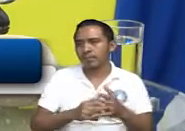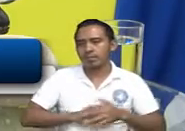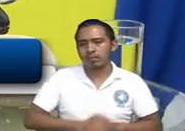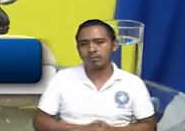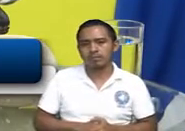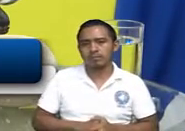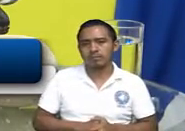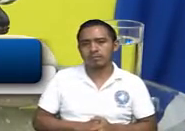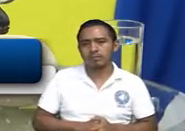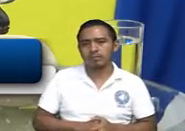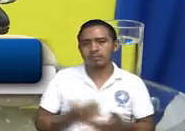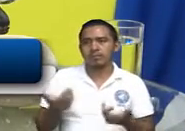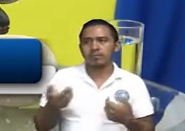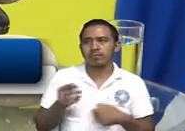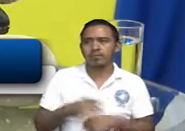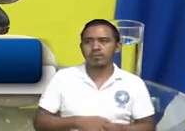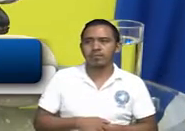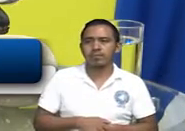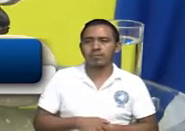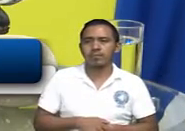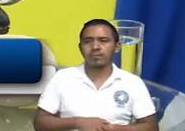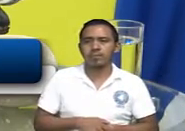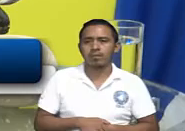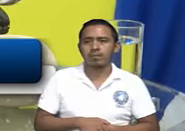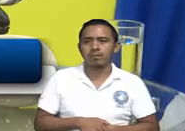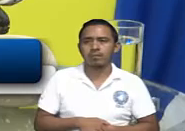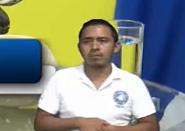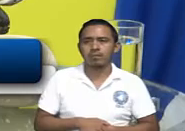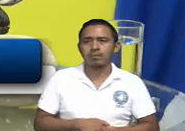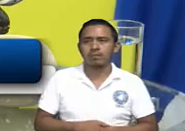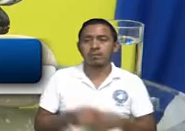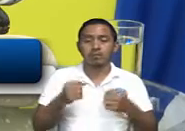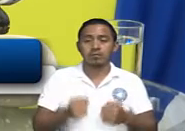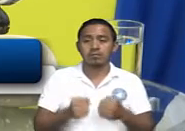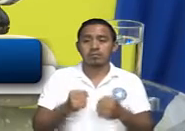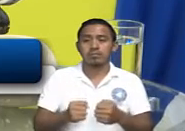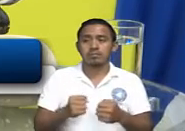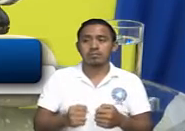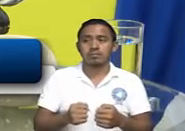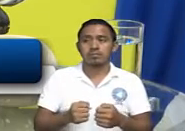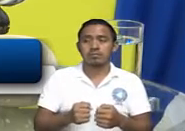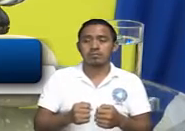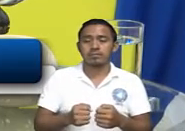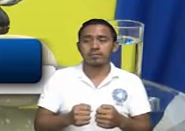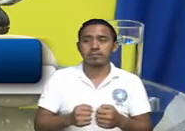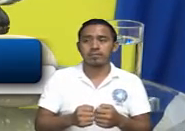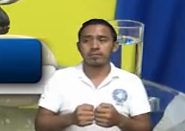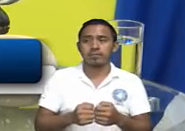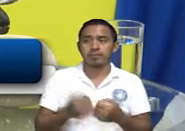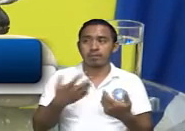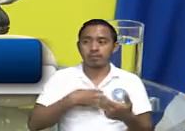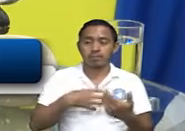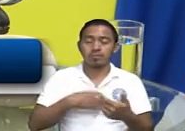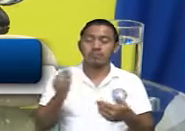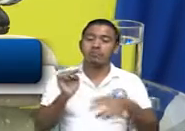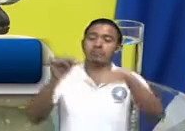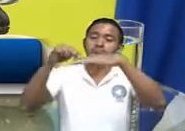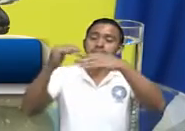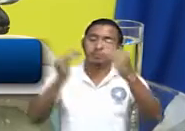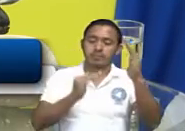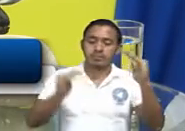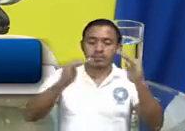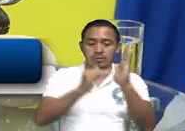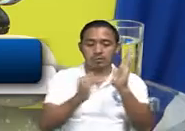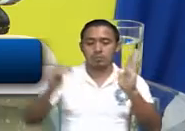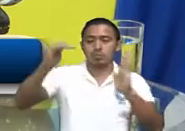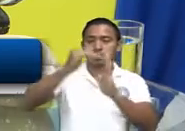doctora, el caso que pasó con el señor en un centro comercial, que se tiró desde el segundo piso y obviamente